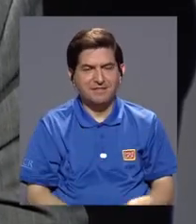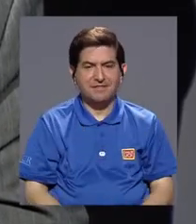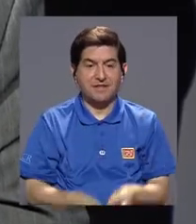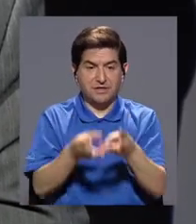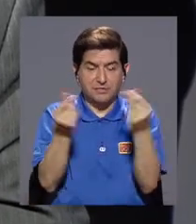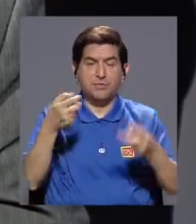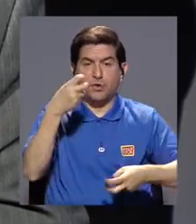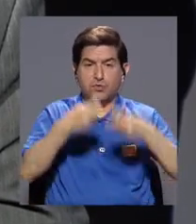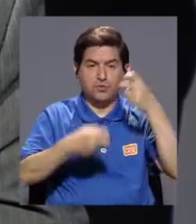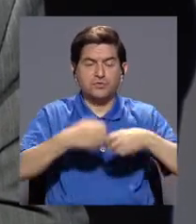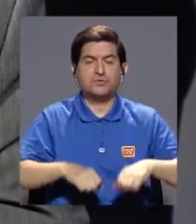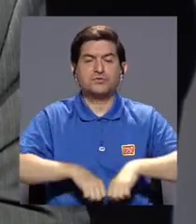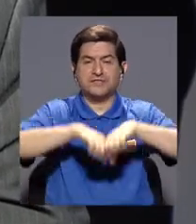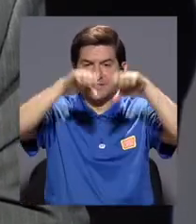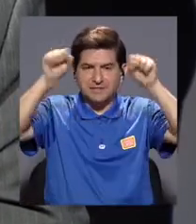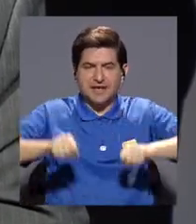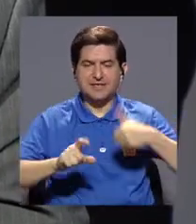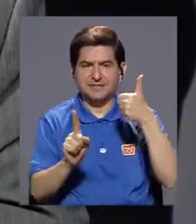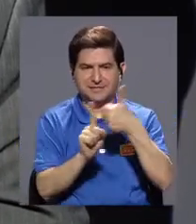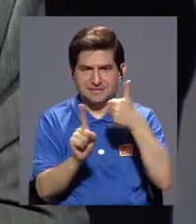una crisis sistémica.